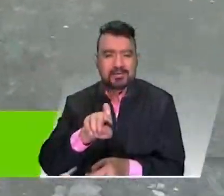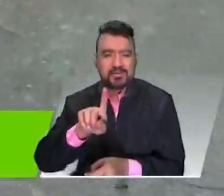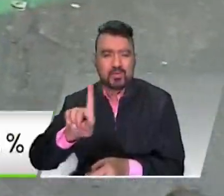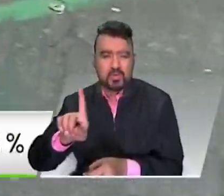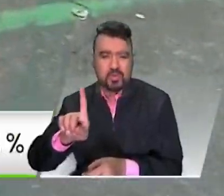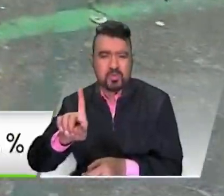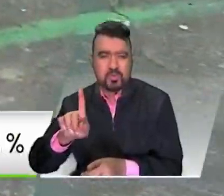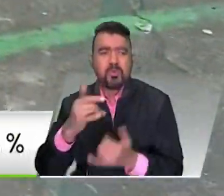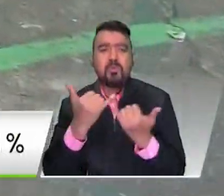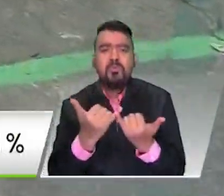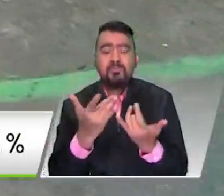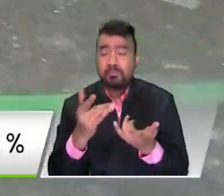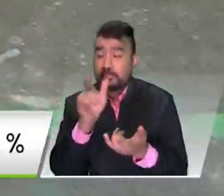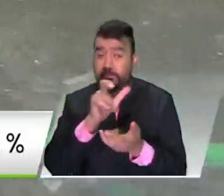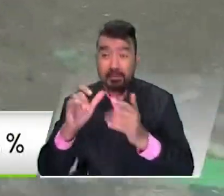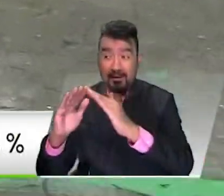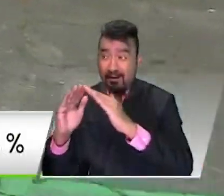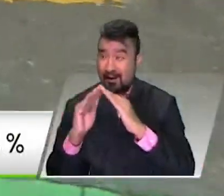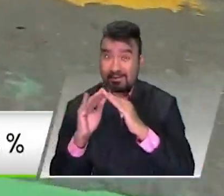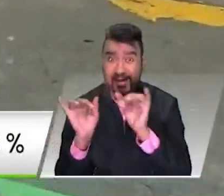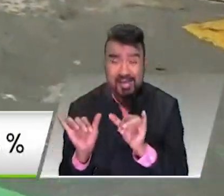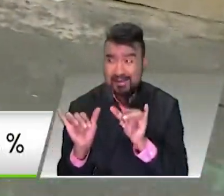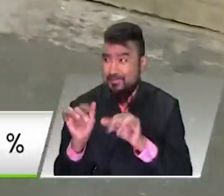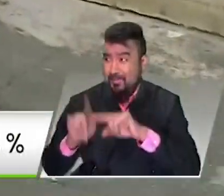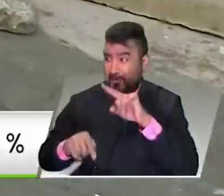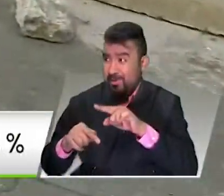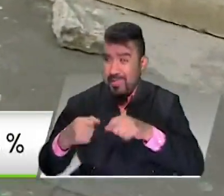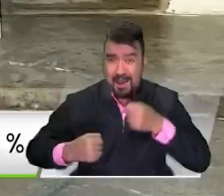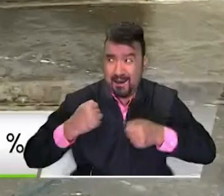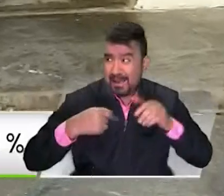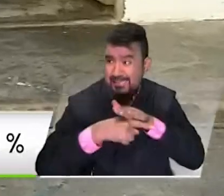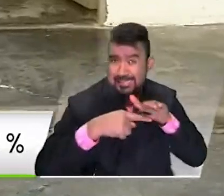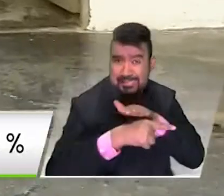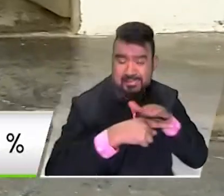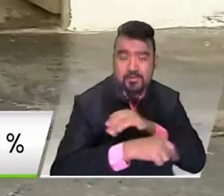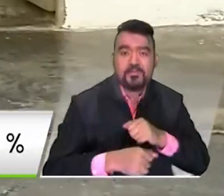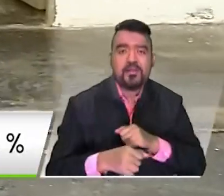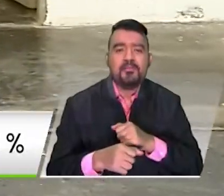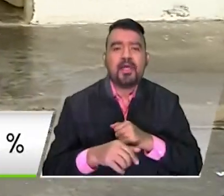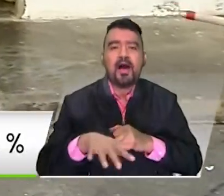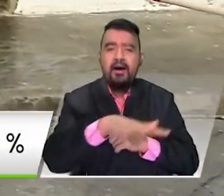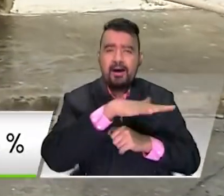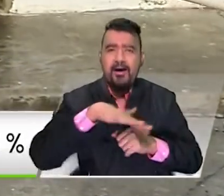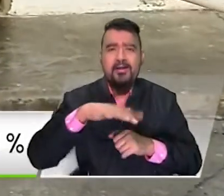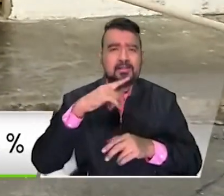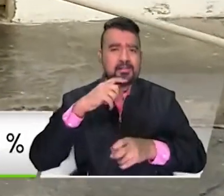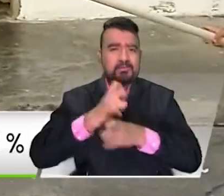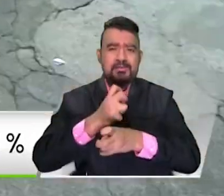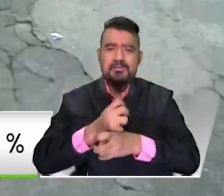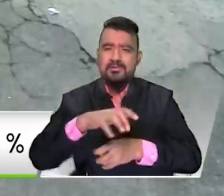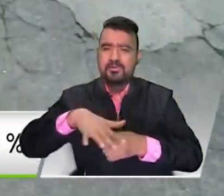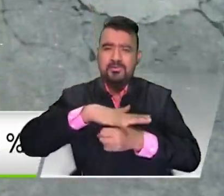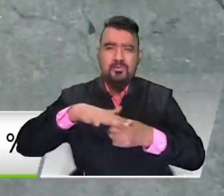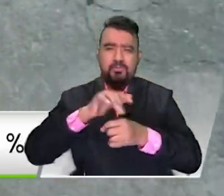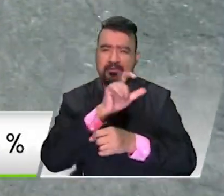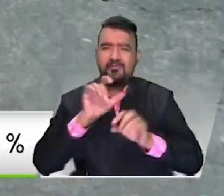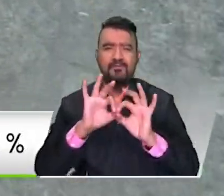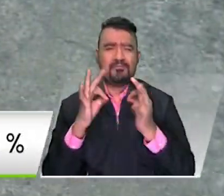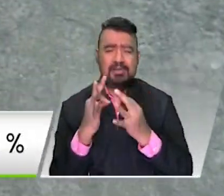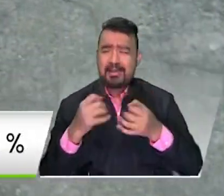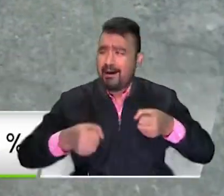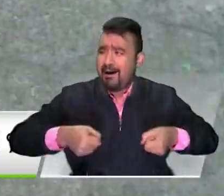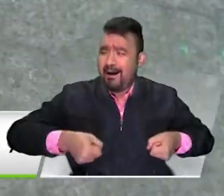obligadas de sus viviendas este municipio con seis incidentes es en el que más situaciones de desplazamiento se han presentado